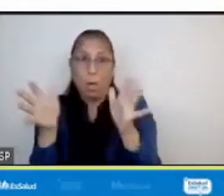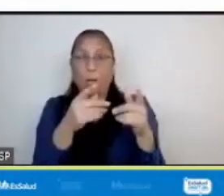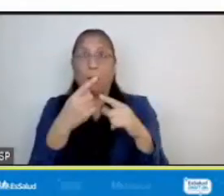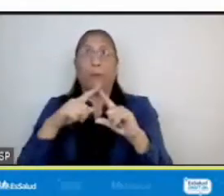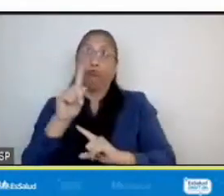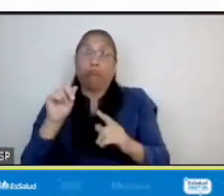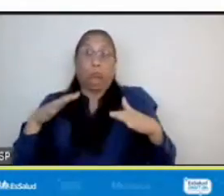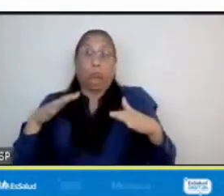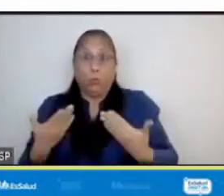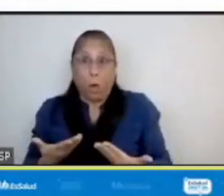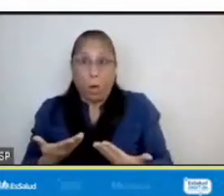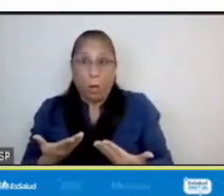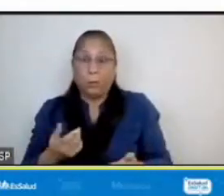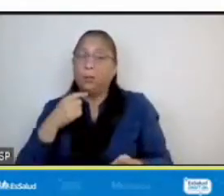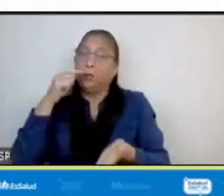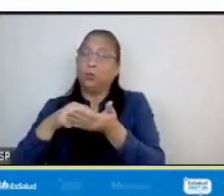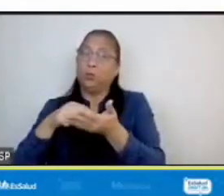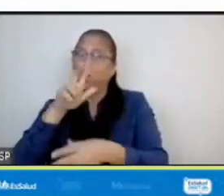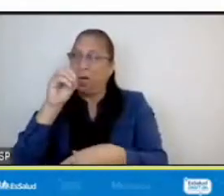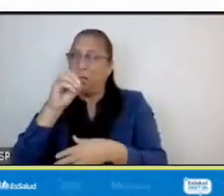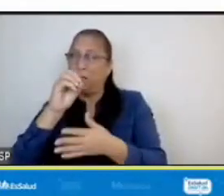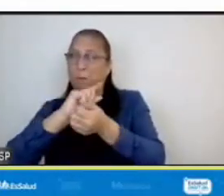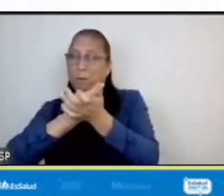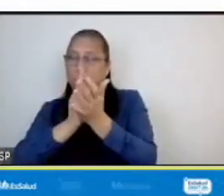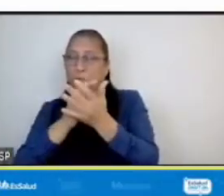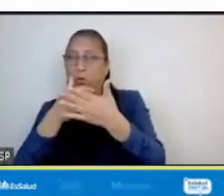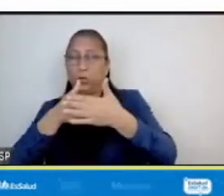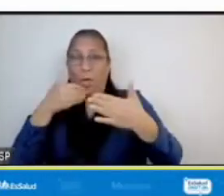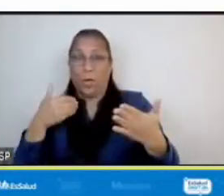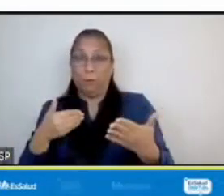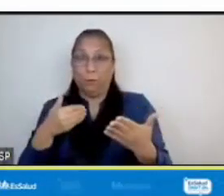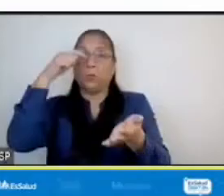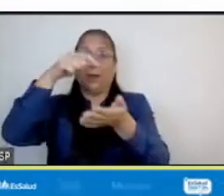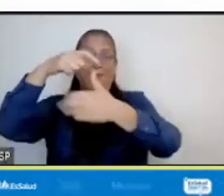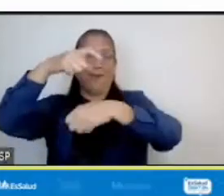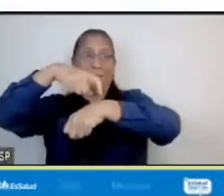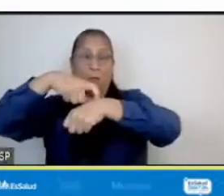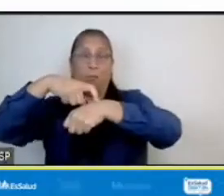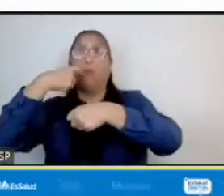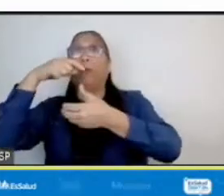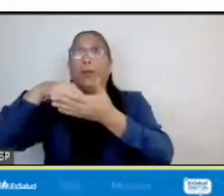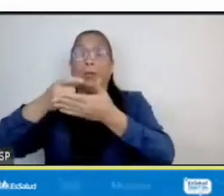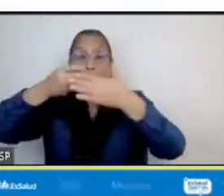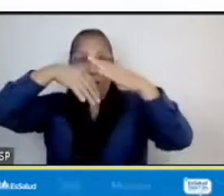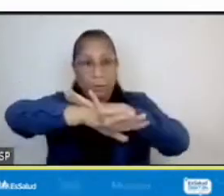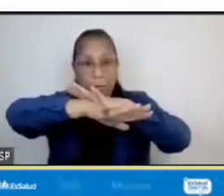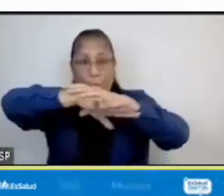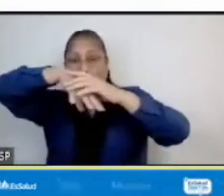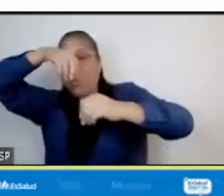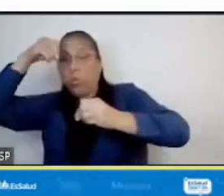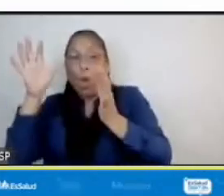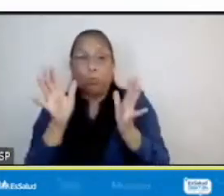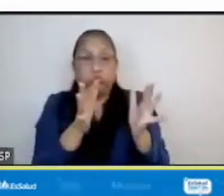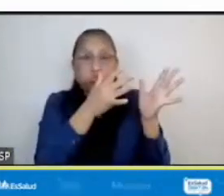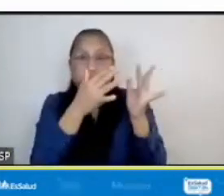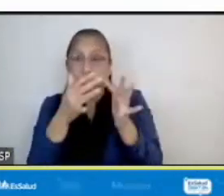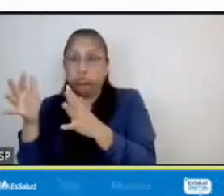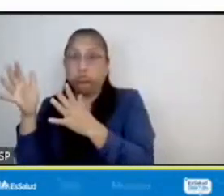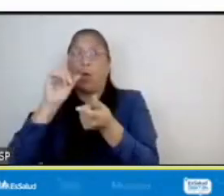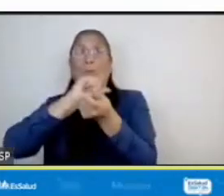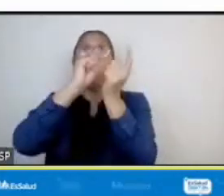puede, por lo menos media hora que le dé tiempo al aire que cambie el aire que está dentro con el aire que está afuera. Porque ahí ya se cambia la